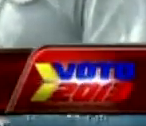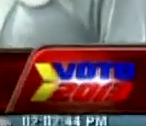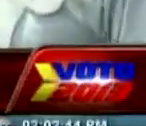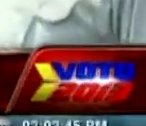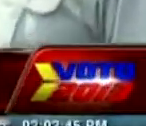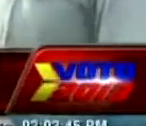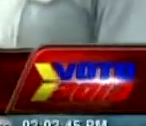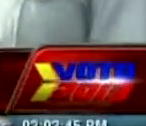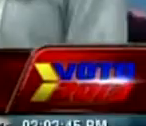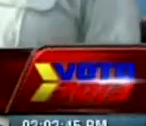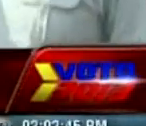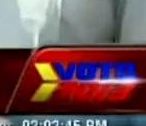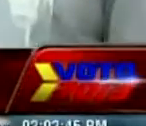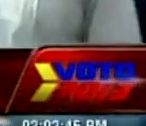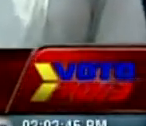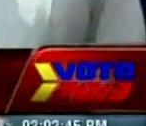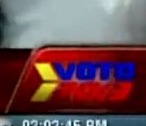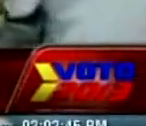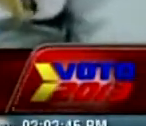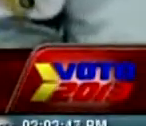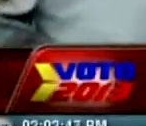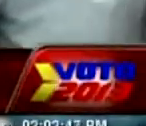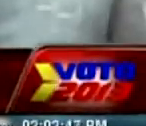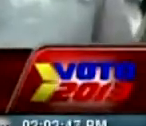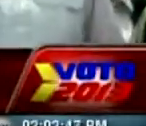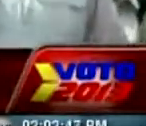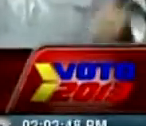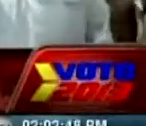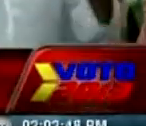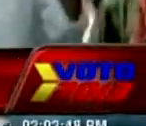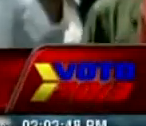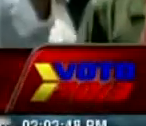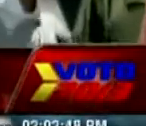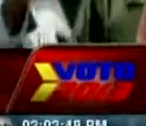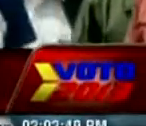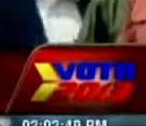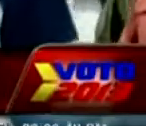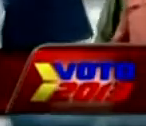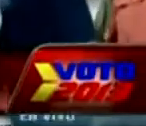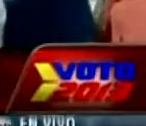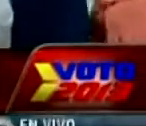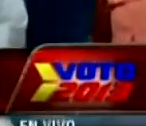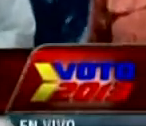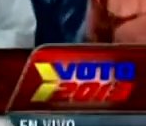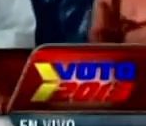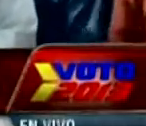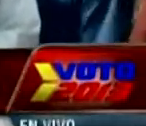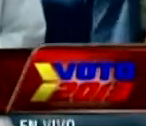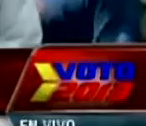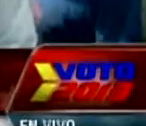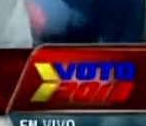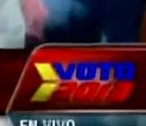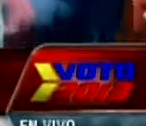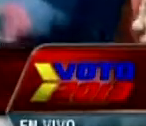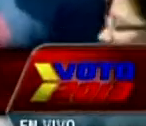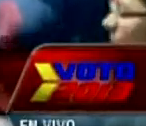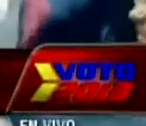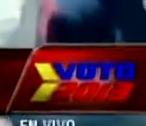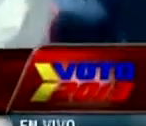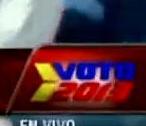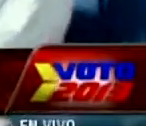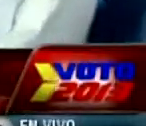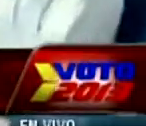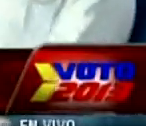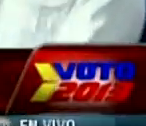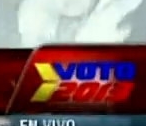Maduro. Pueden ejercer su derecho constitucional a voto 4.088 personas. Hay 8 mesas, Nicolás Maduro vota justamente en la mesa número